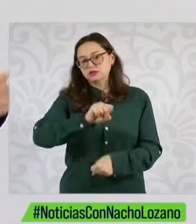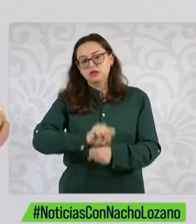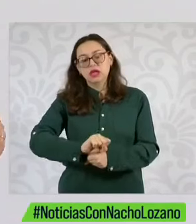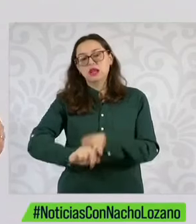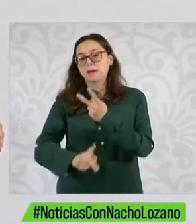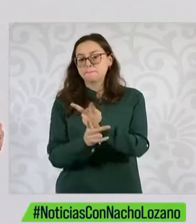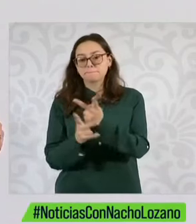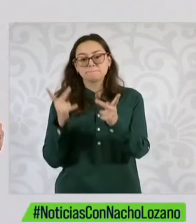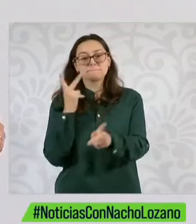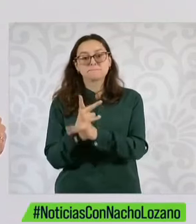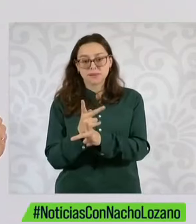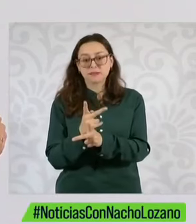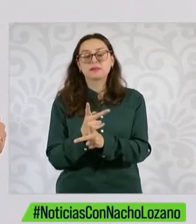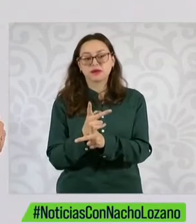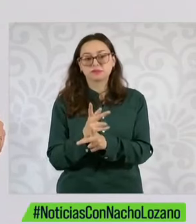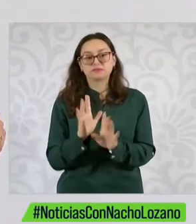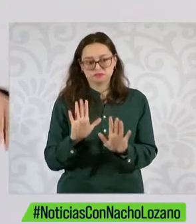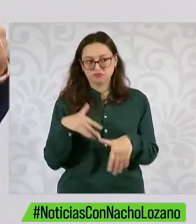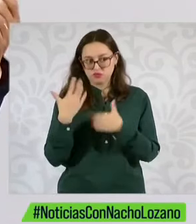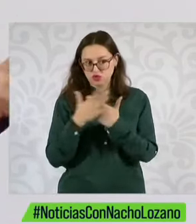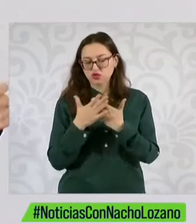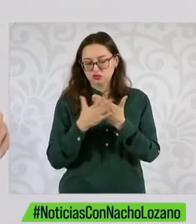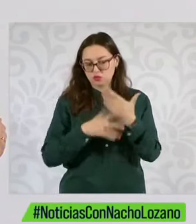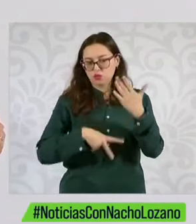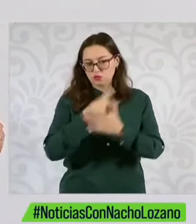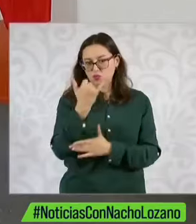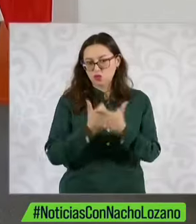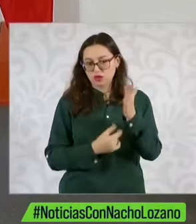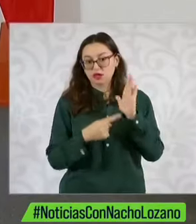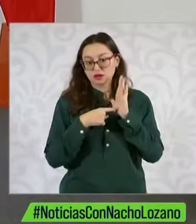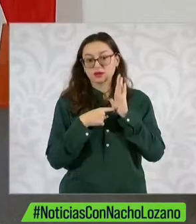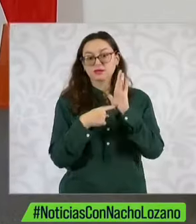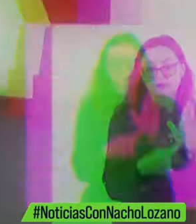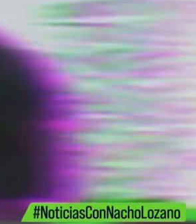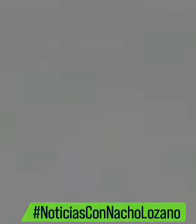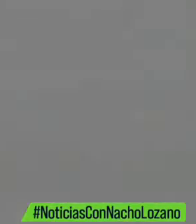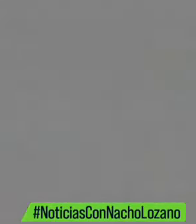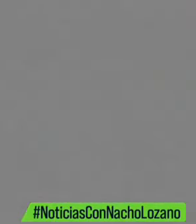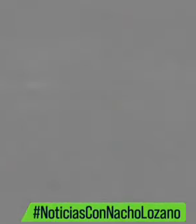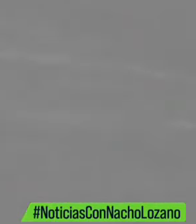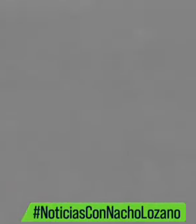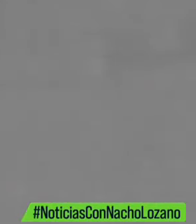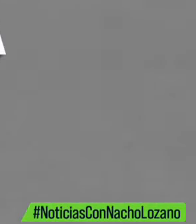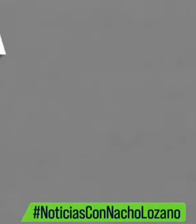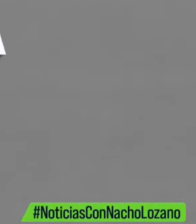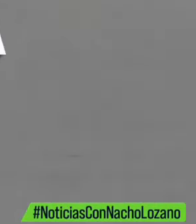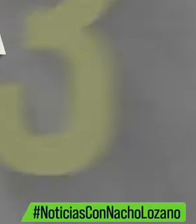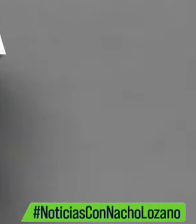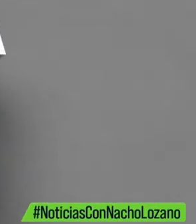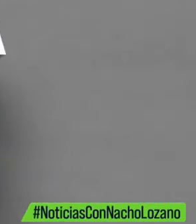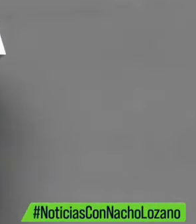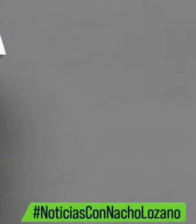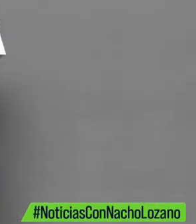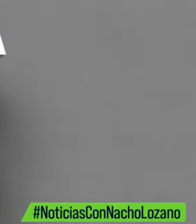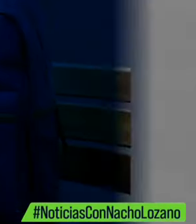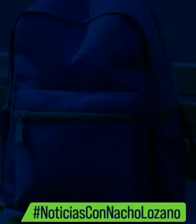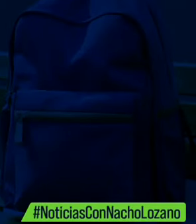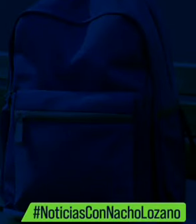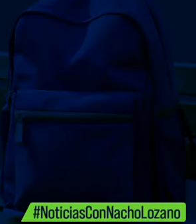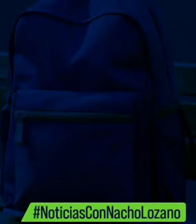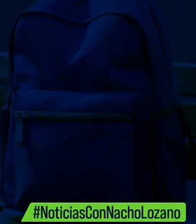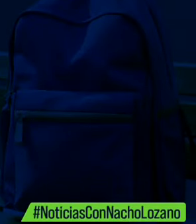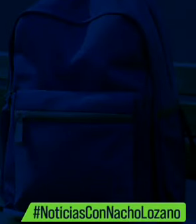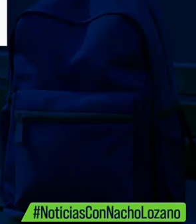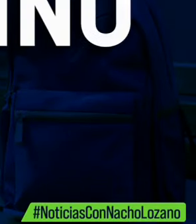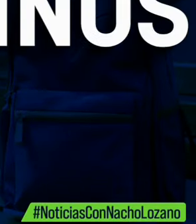vamos a presentar el proyecto pronto, y educación superior. Según México Evalúa, en 2023, de